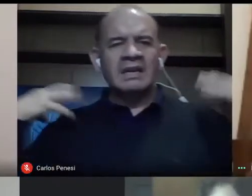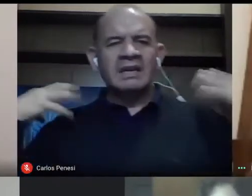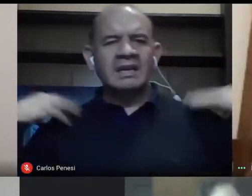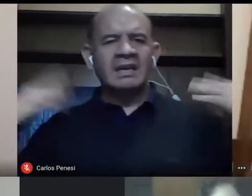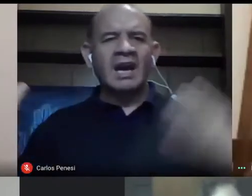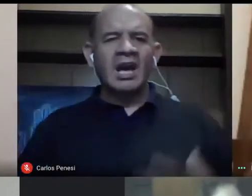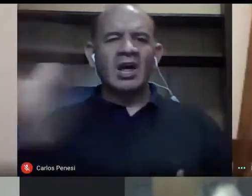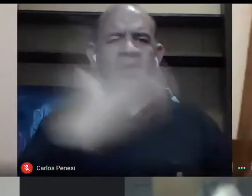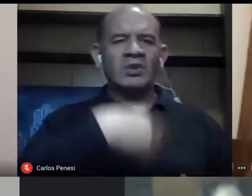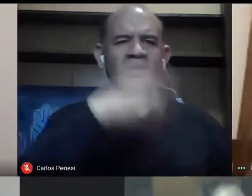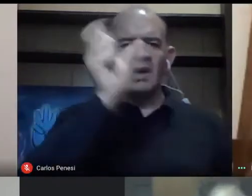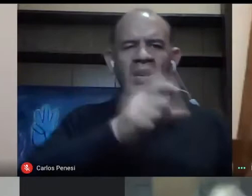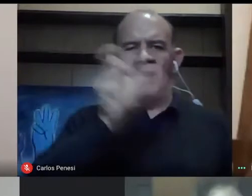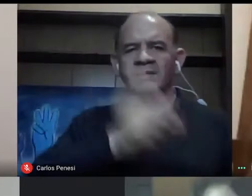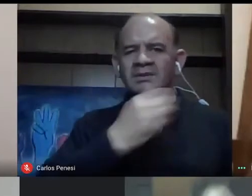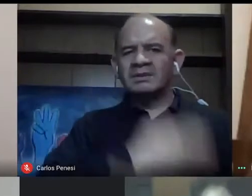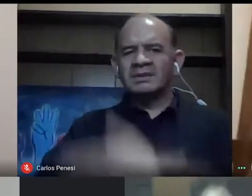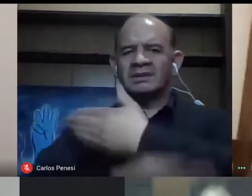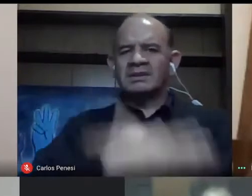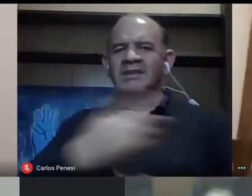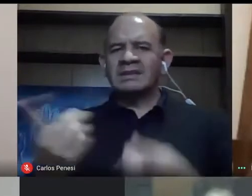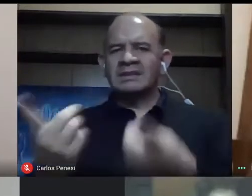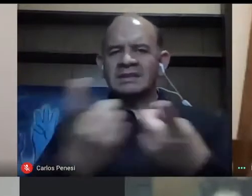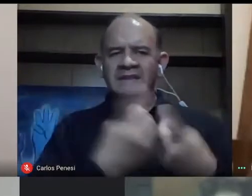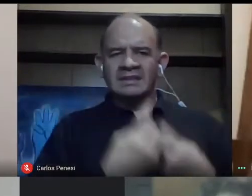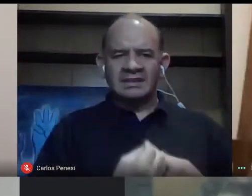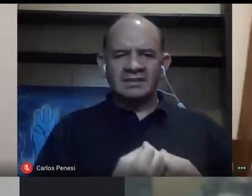beneficiarios. En el tratado en sí, lo que quedaron como